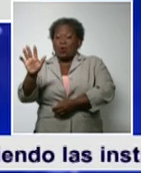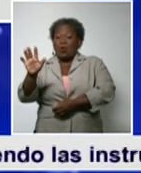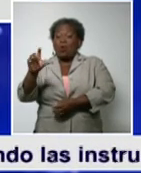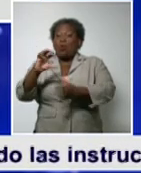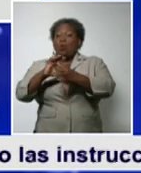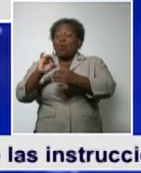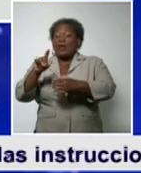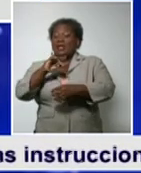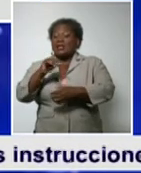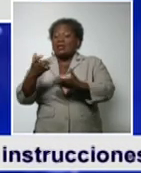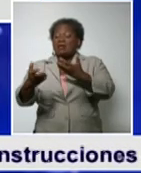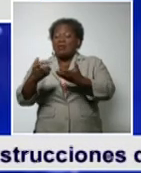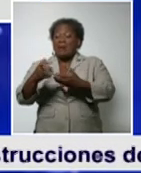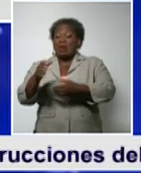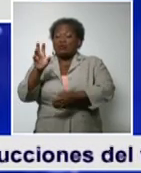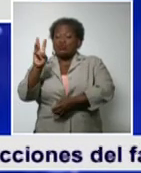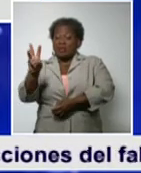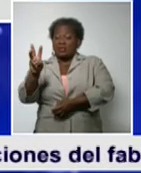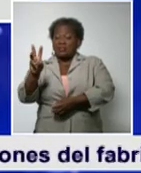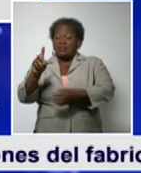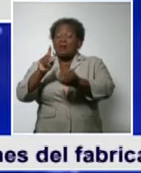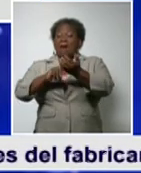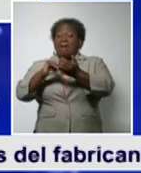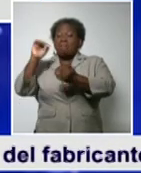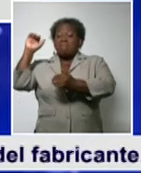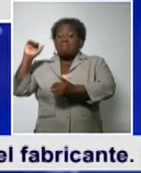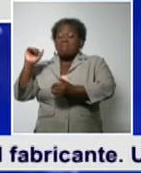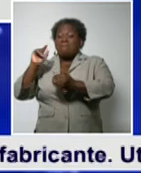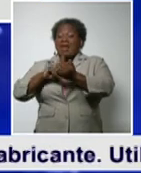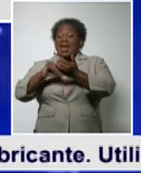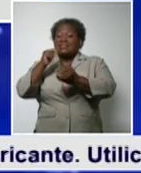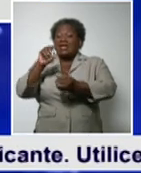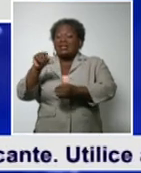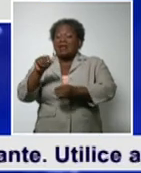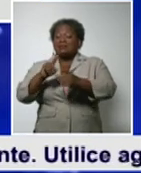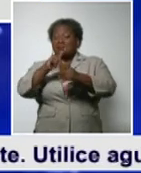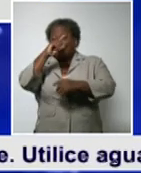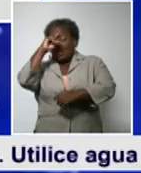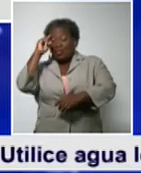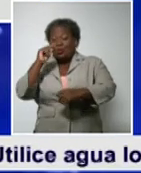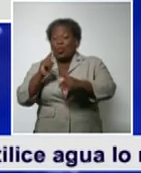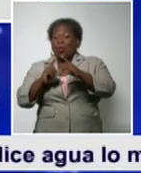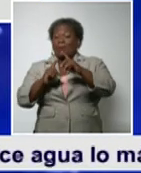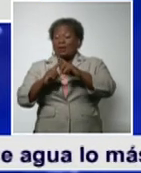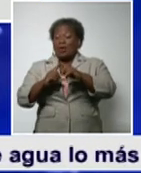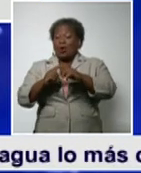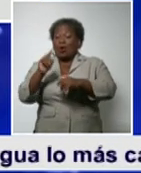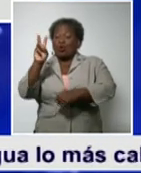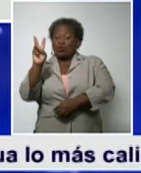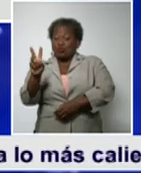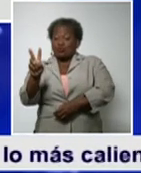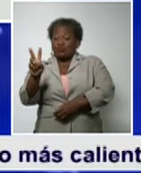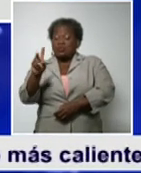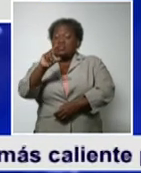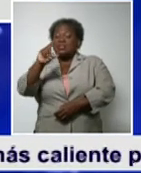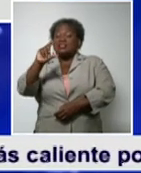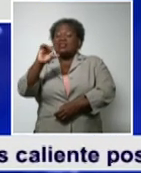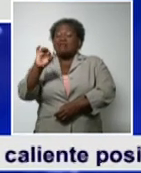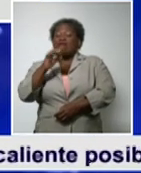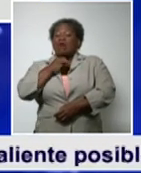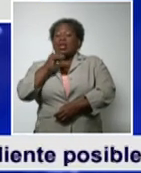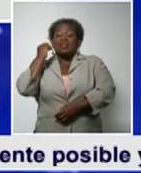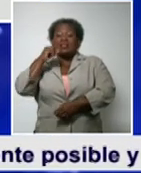3, Placetas y Santo Domingo con 2 y Cifuentes y Caibarín con 1 caso cada